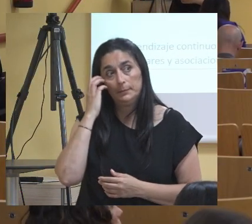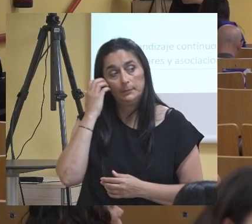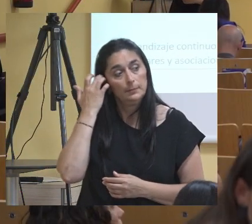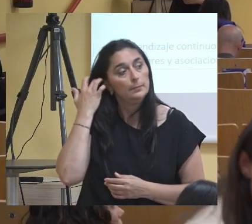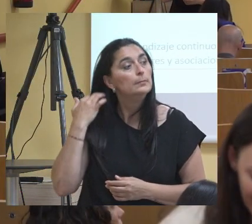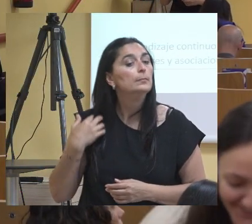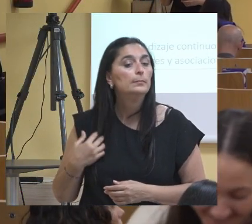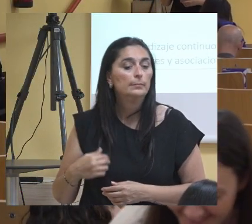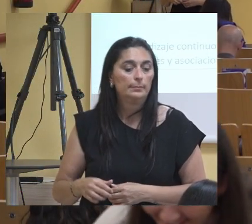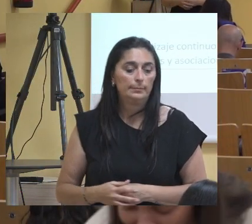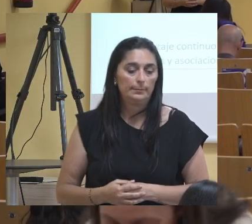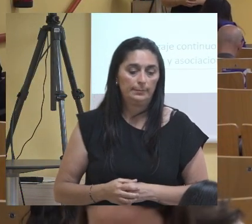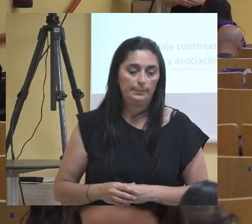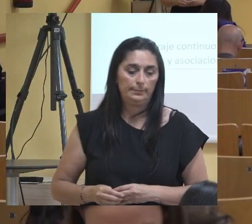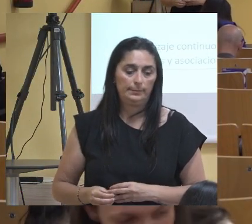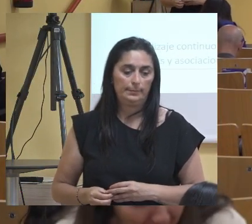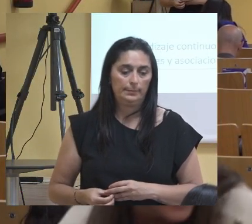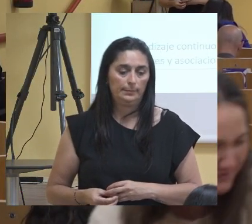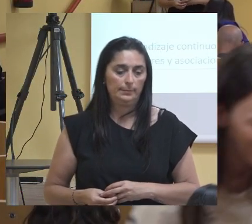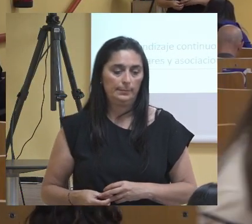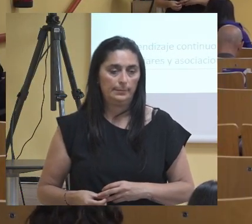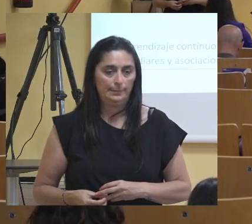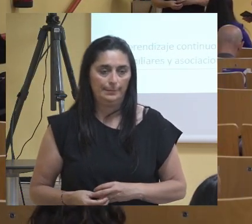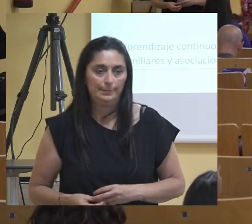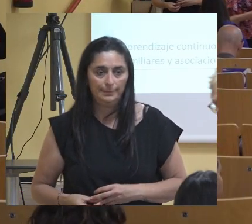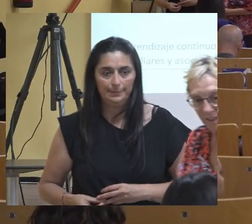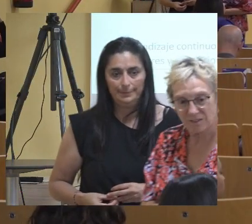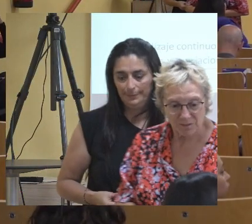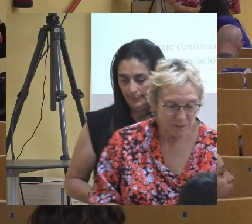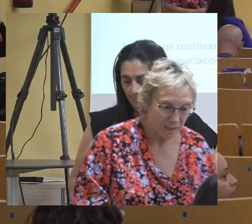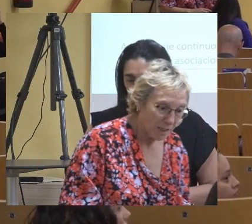Entendido.